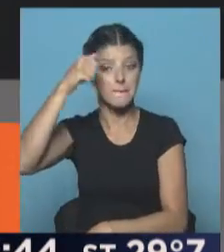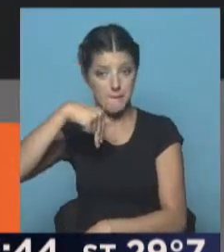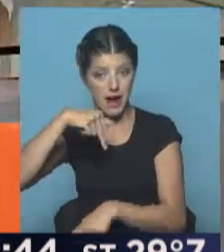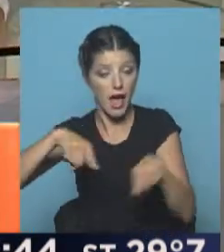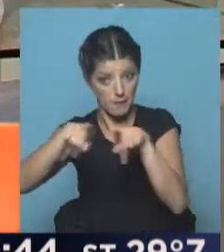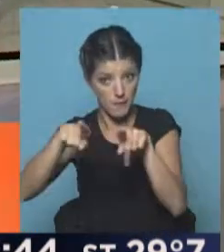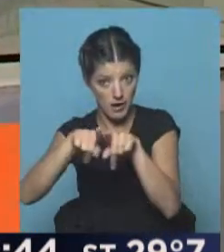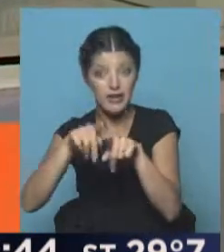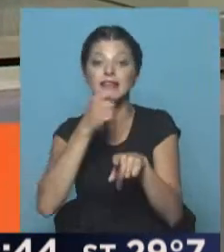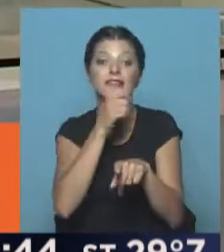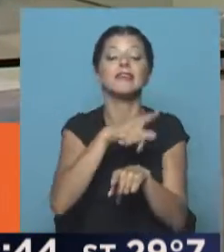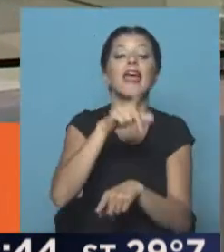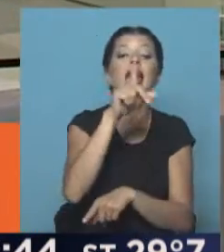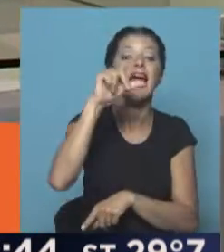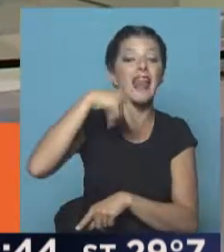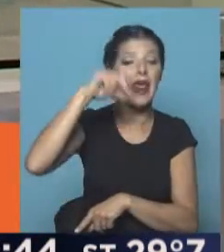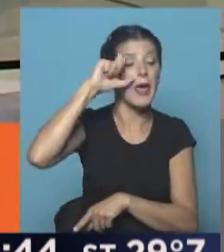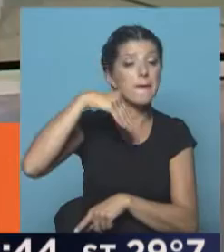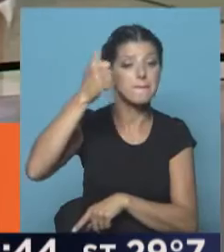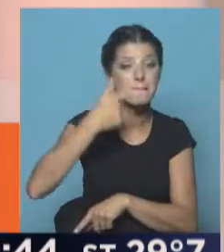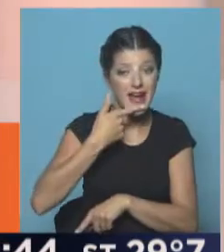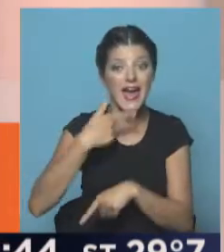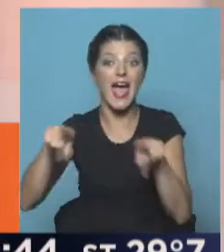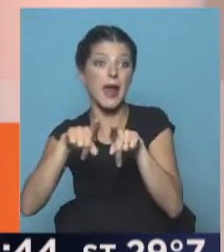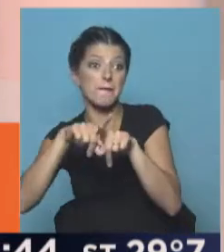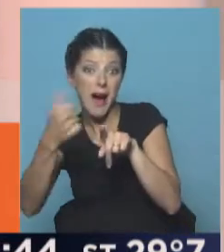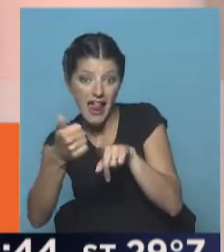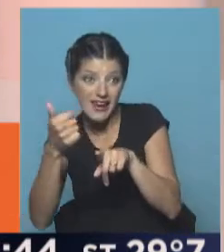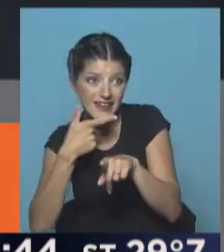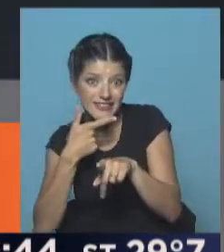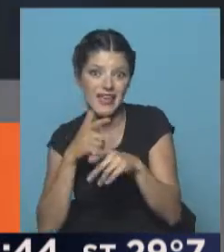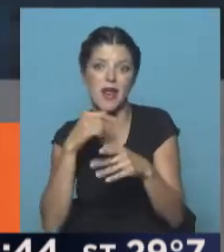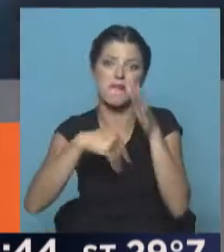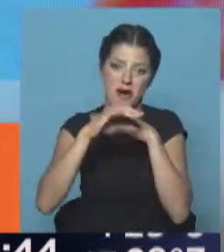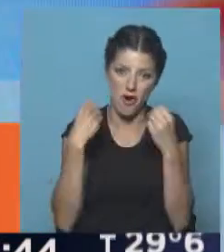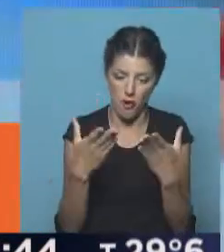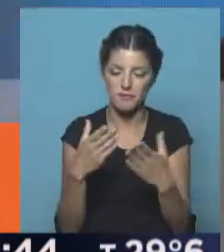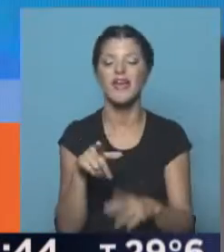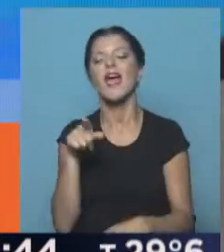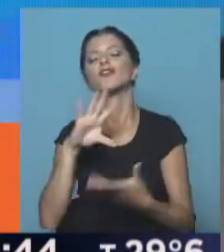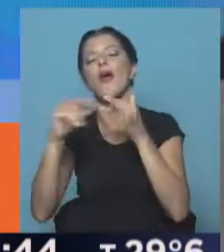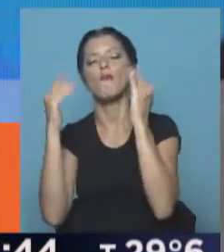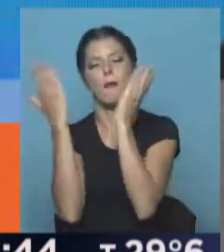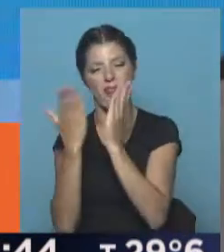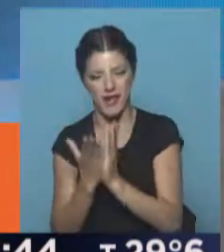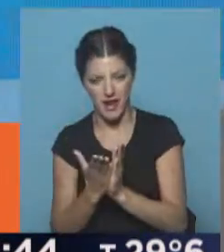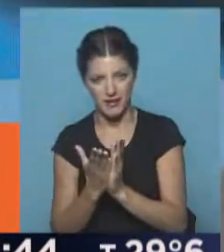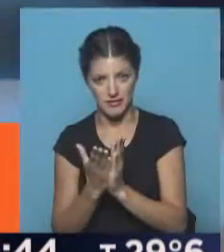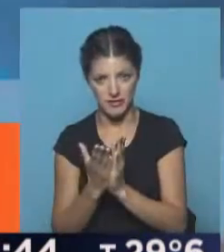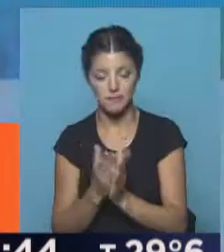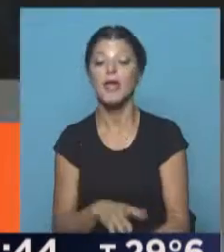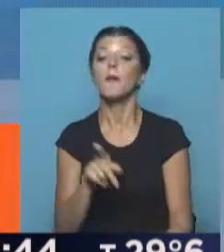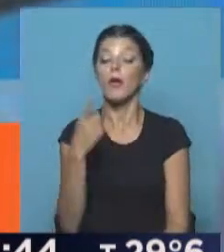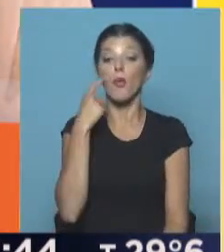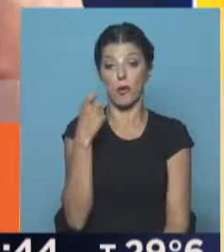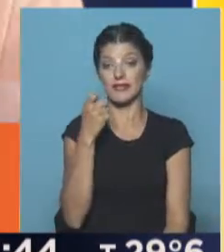sido Lehman Sisters, no hubiera sido tan grave, digamos, y que tiene que ver con estos análisis que se hacen en donde cuando hay